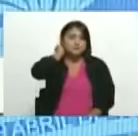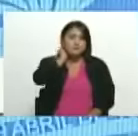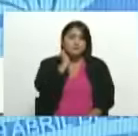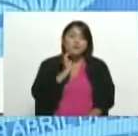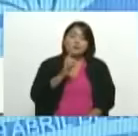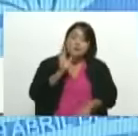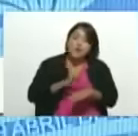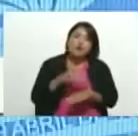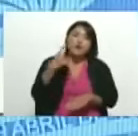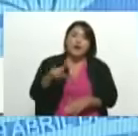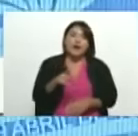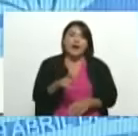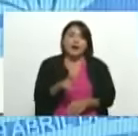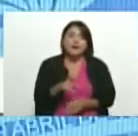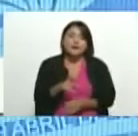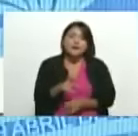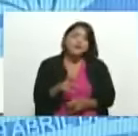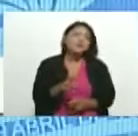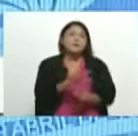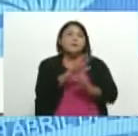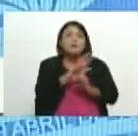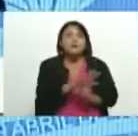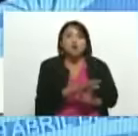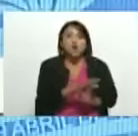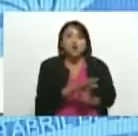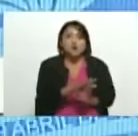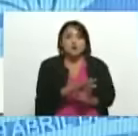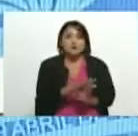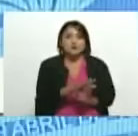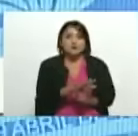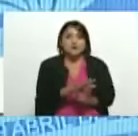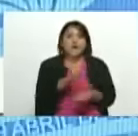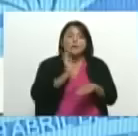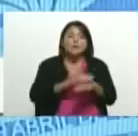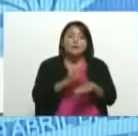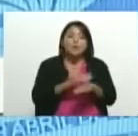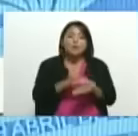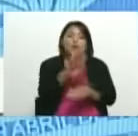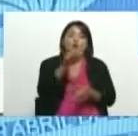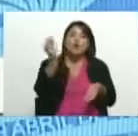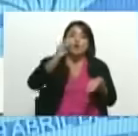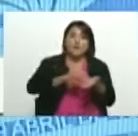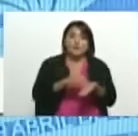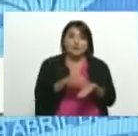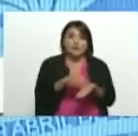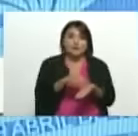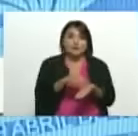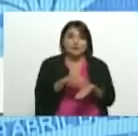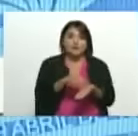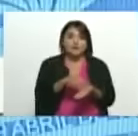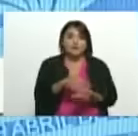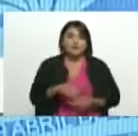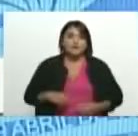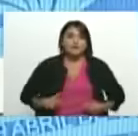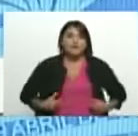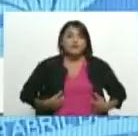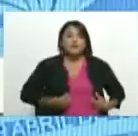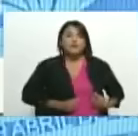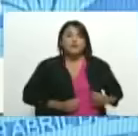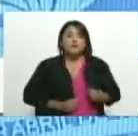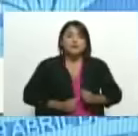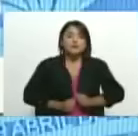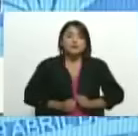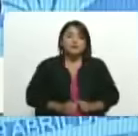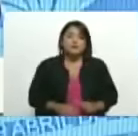sometido, a pesar de que otra vez la serpiente fascista